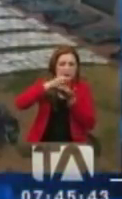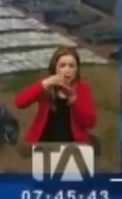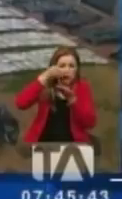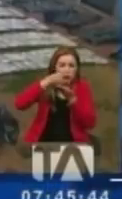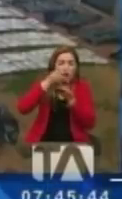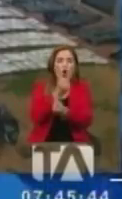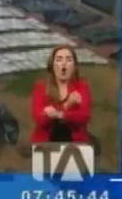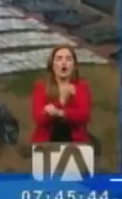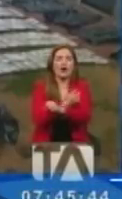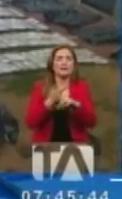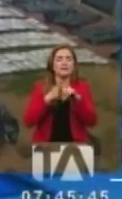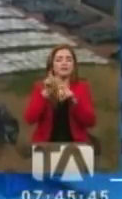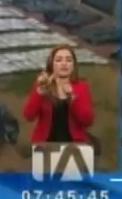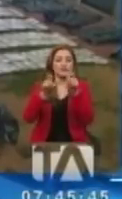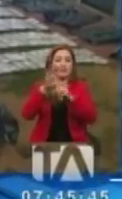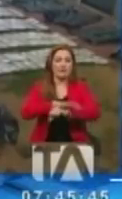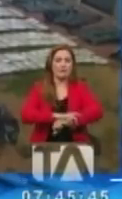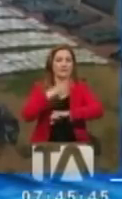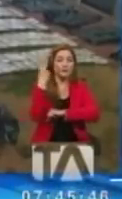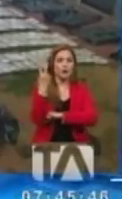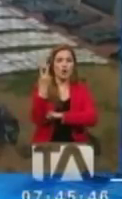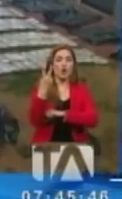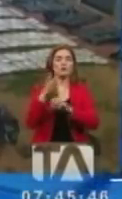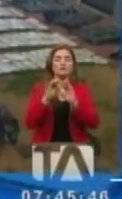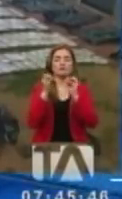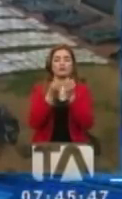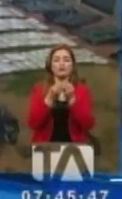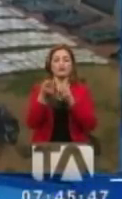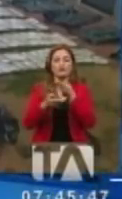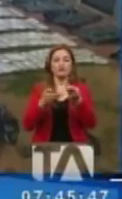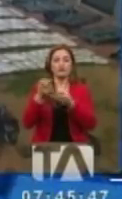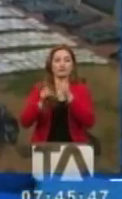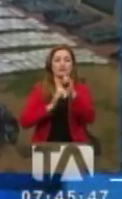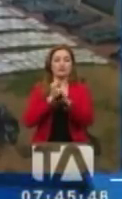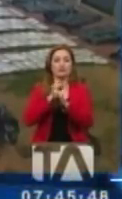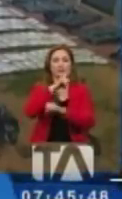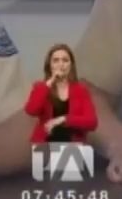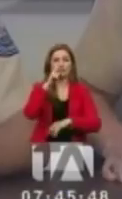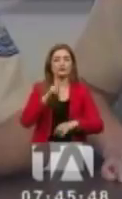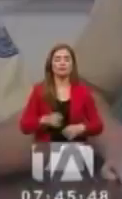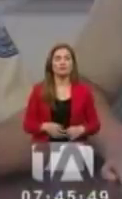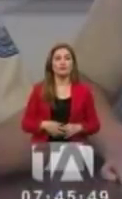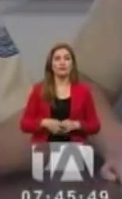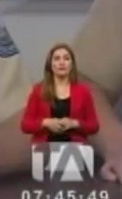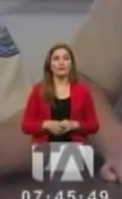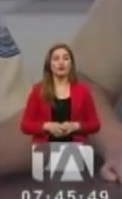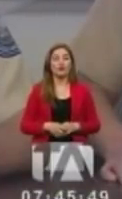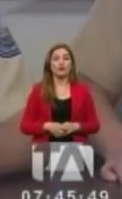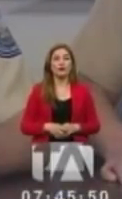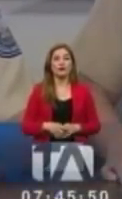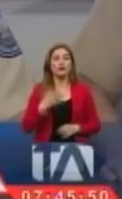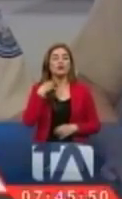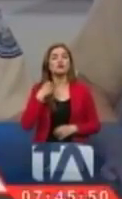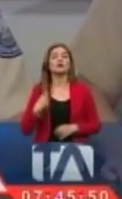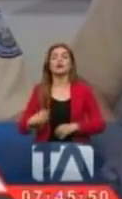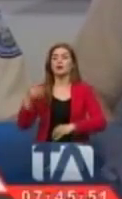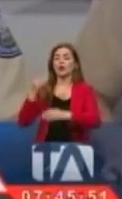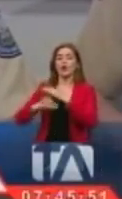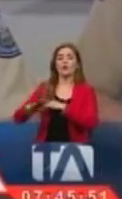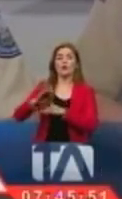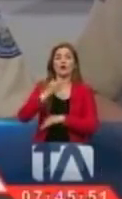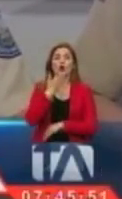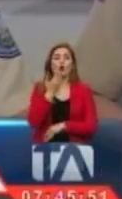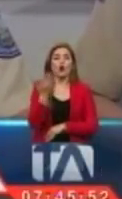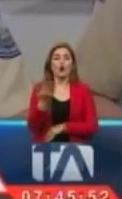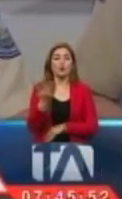y la aprensión de dos integrantes de una organización de tráfico internacional de drogas se conoció que estaban enviando grandes cantidad de droga a través